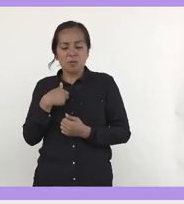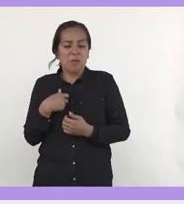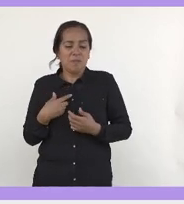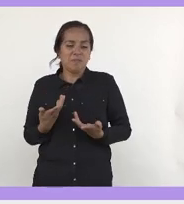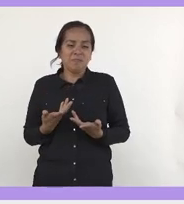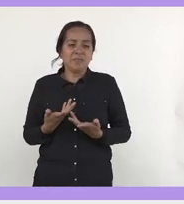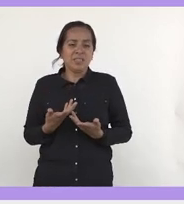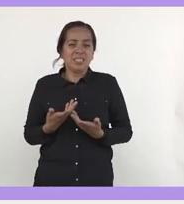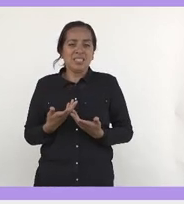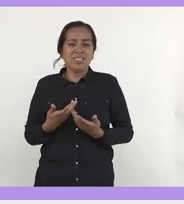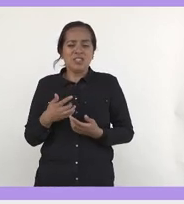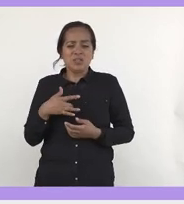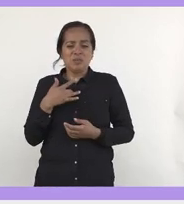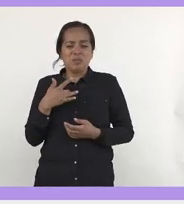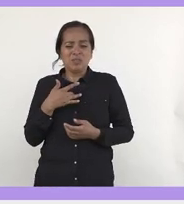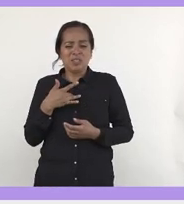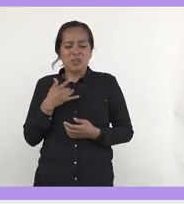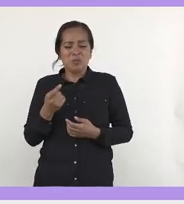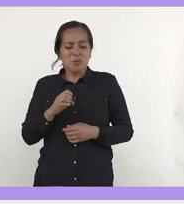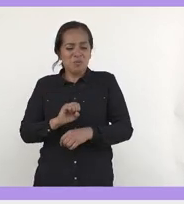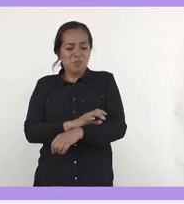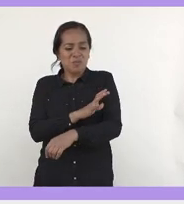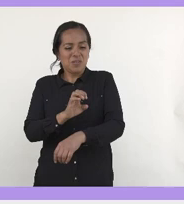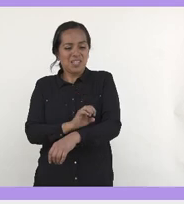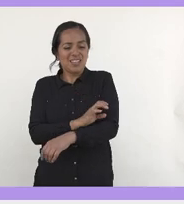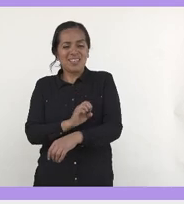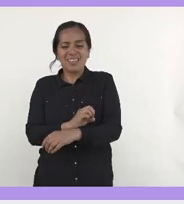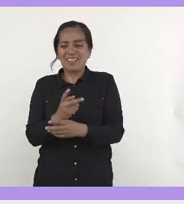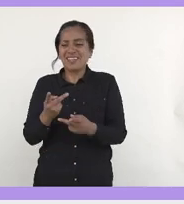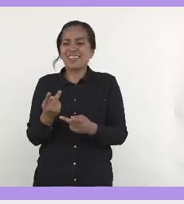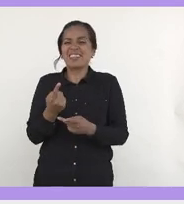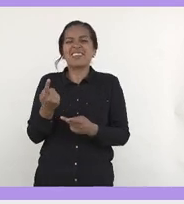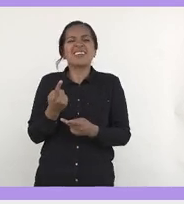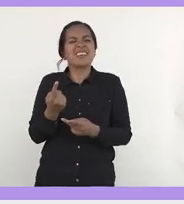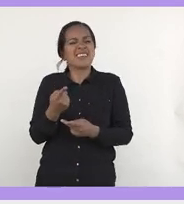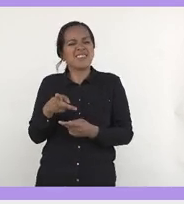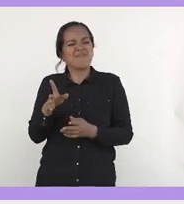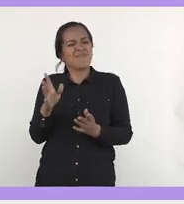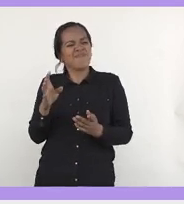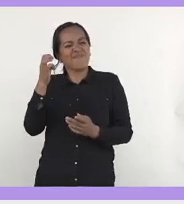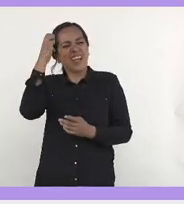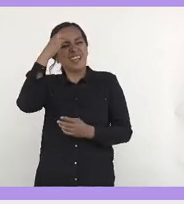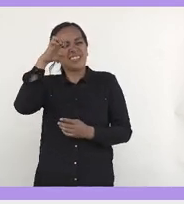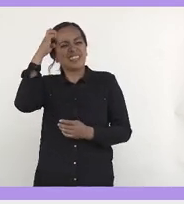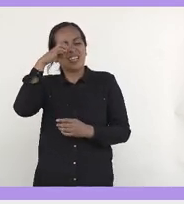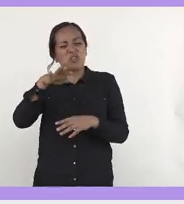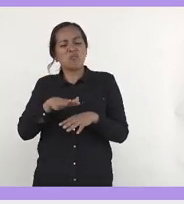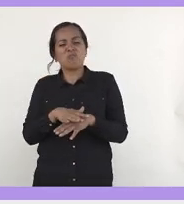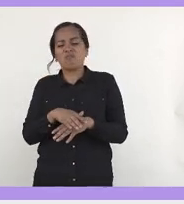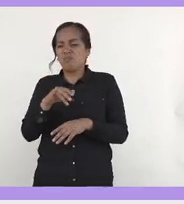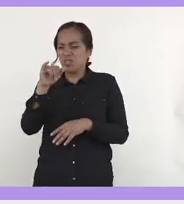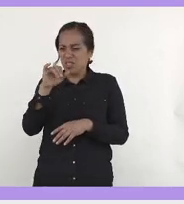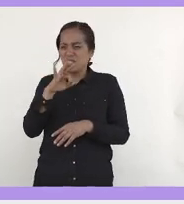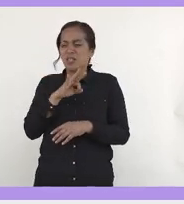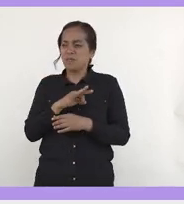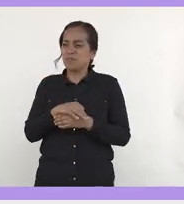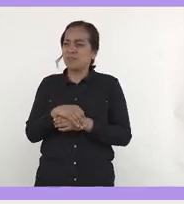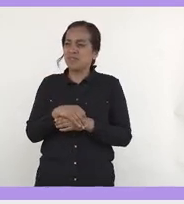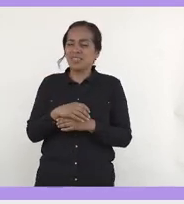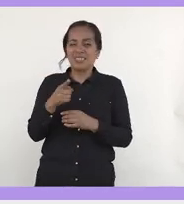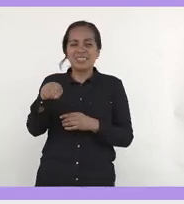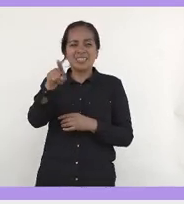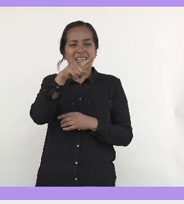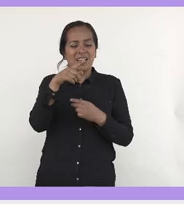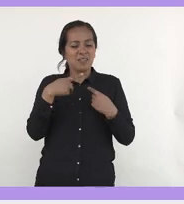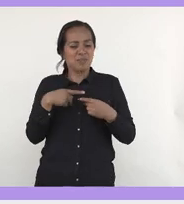Pero se sintió yo estaba súper emocionada fue como que que querrándome esto qué extraño pero pues Por qué no se me hizo que la gente del